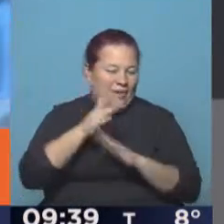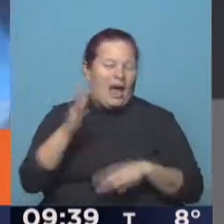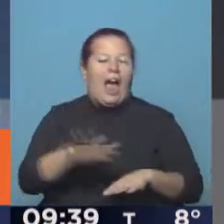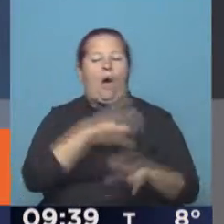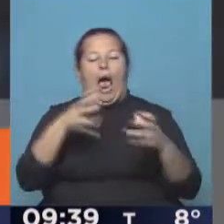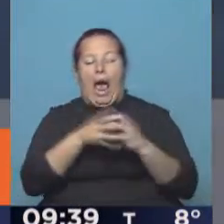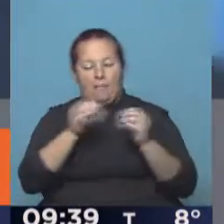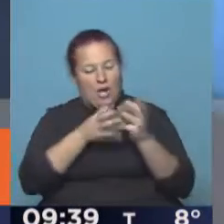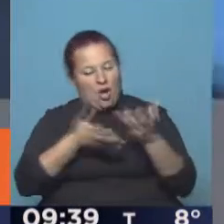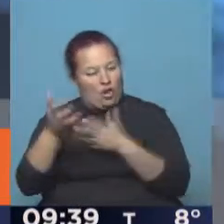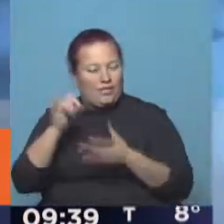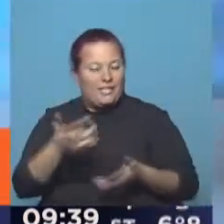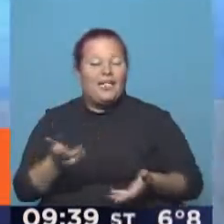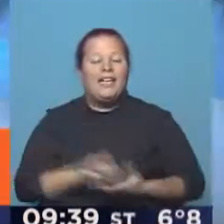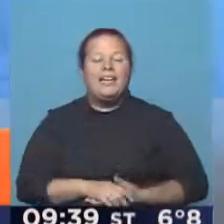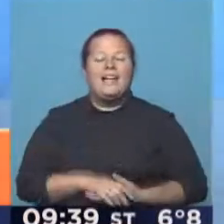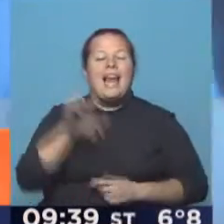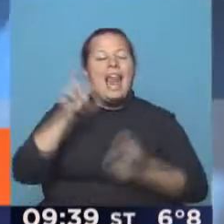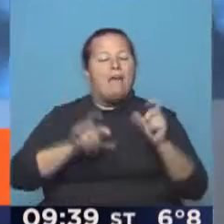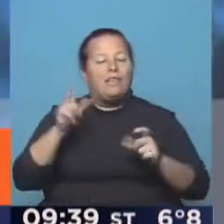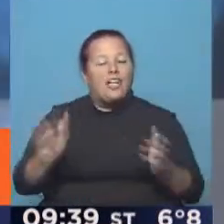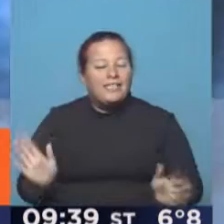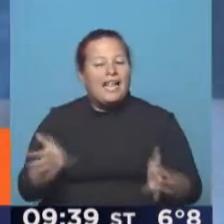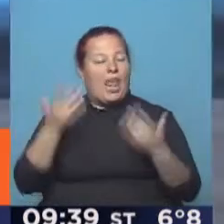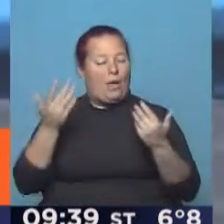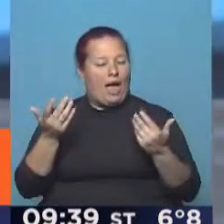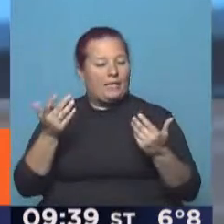los amigos, por supuesto, en general la gente se levantaba